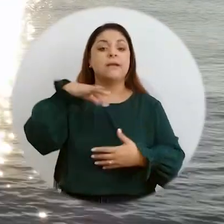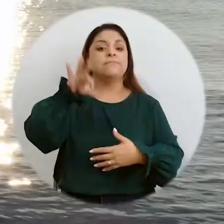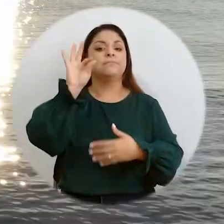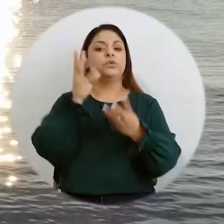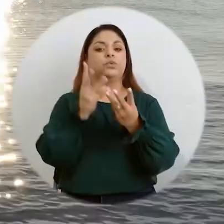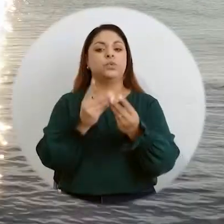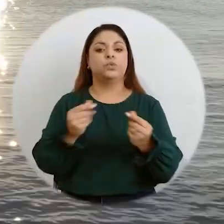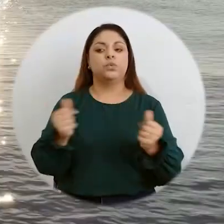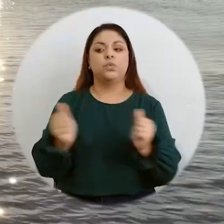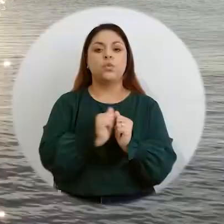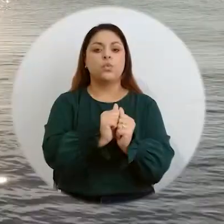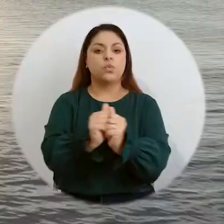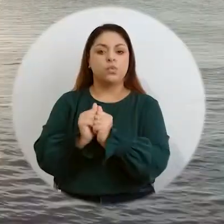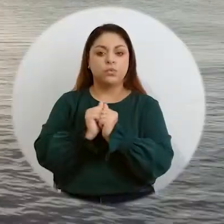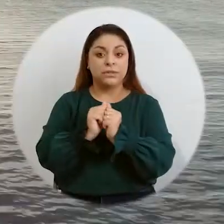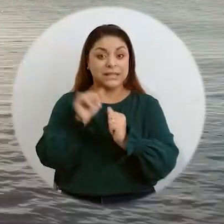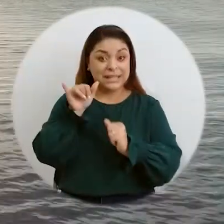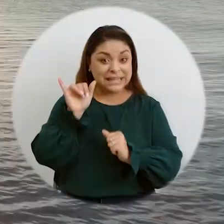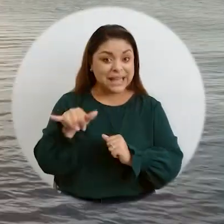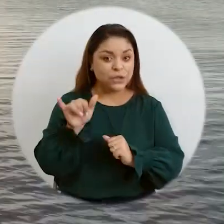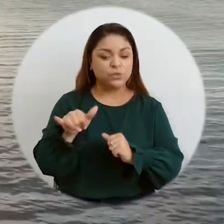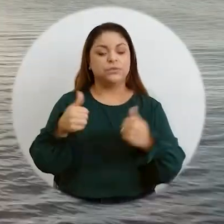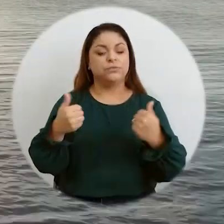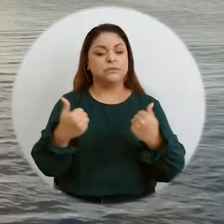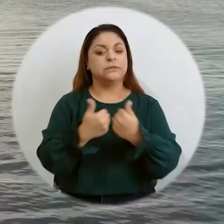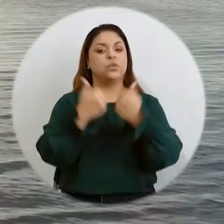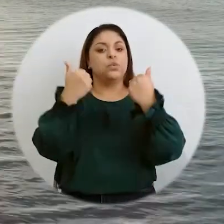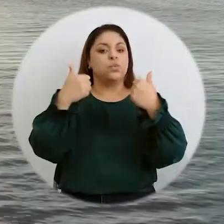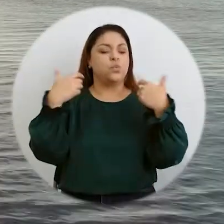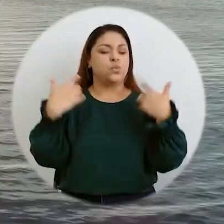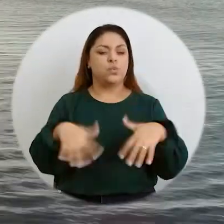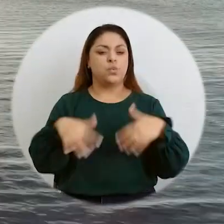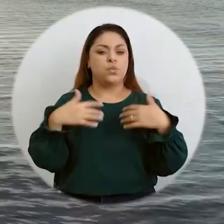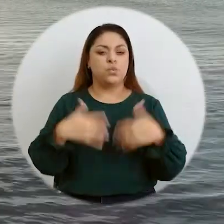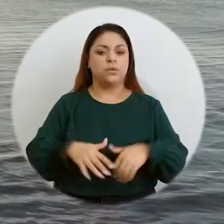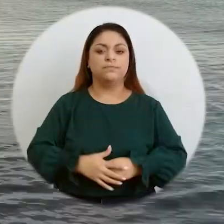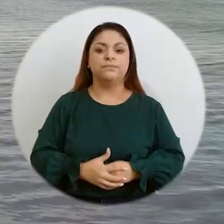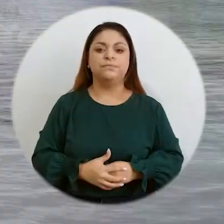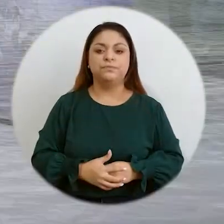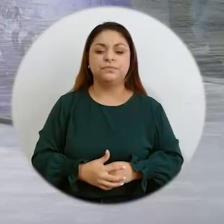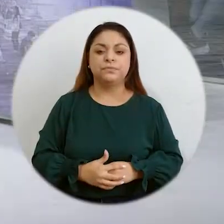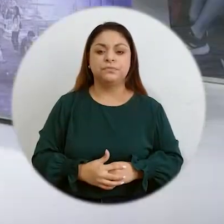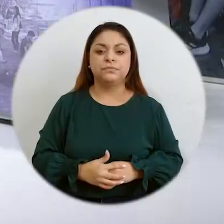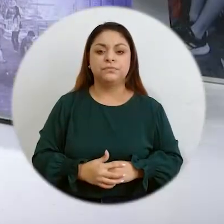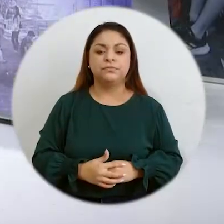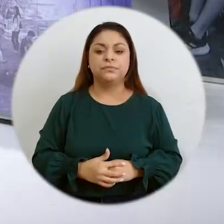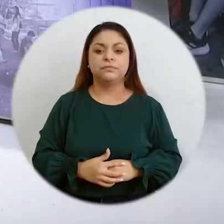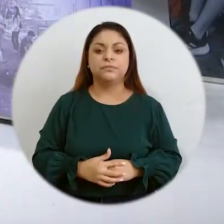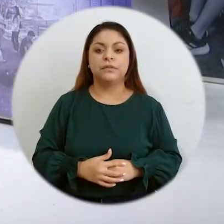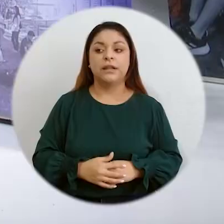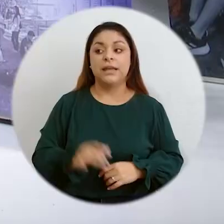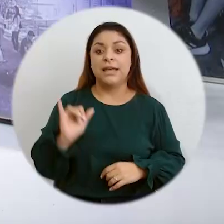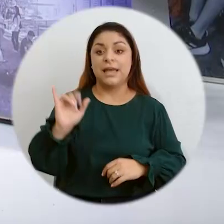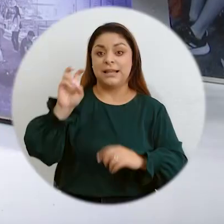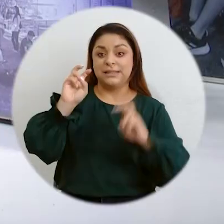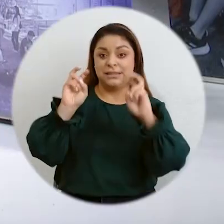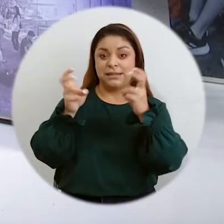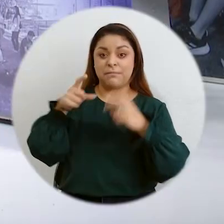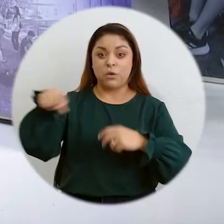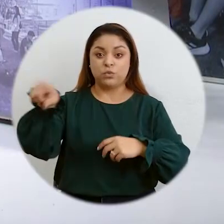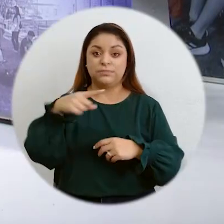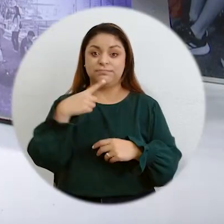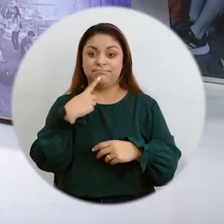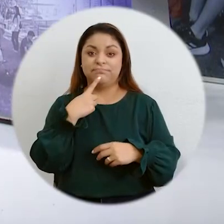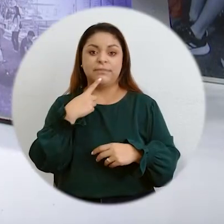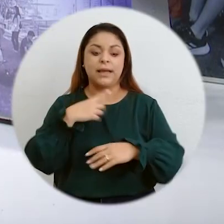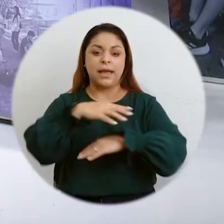manera conjunta, y esto es en sí mismo un gran desafío. Y el asunto que ustedes mencionaban, bueno, sí,